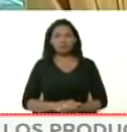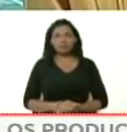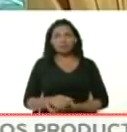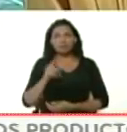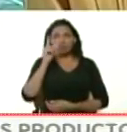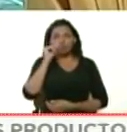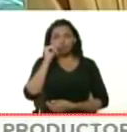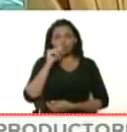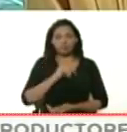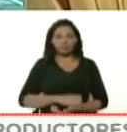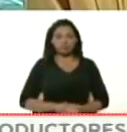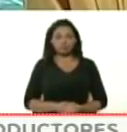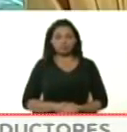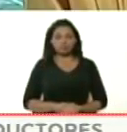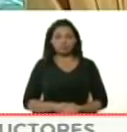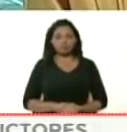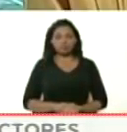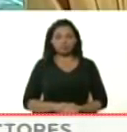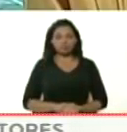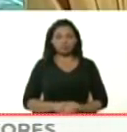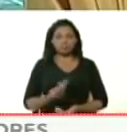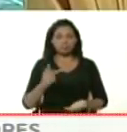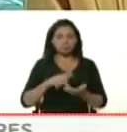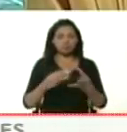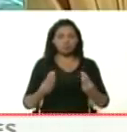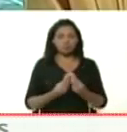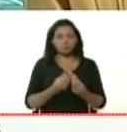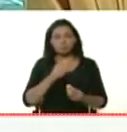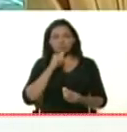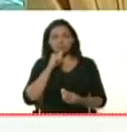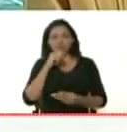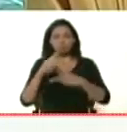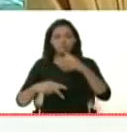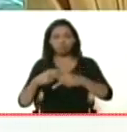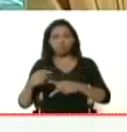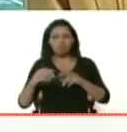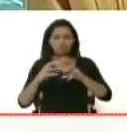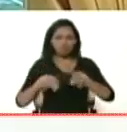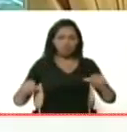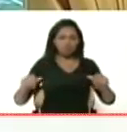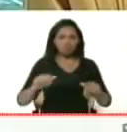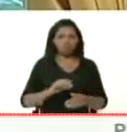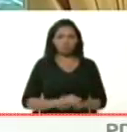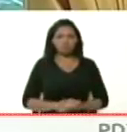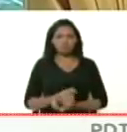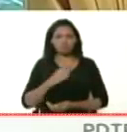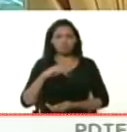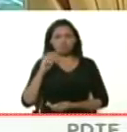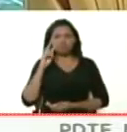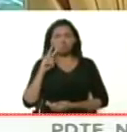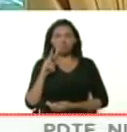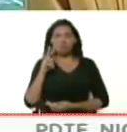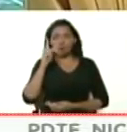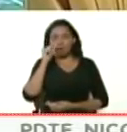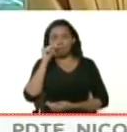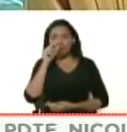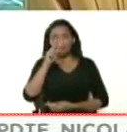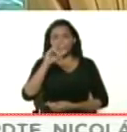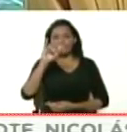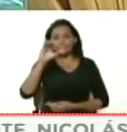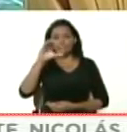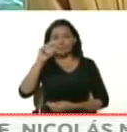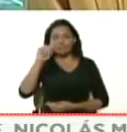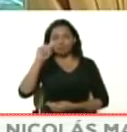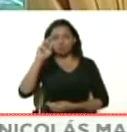Marcano. Allá está con los productores del campo. Aquí tenemos a Víctor, Víctor